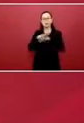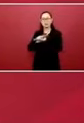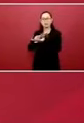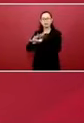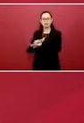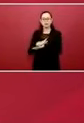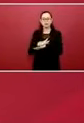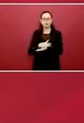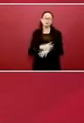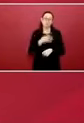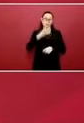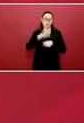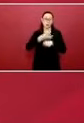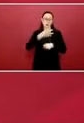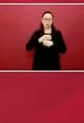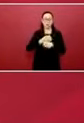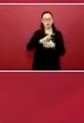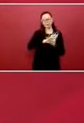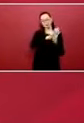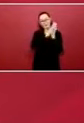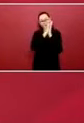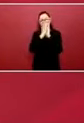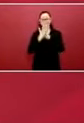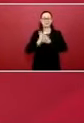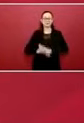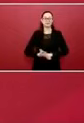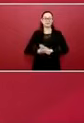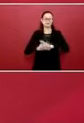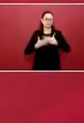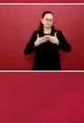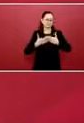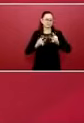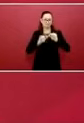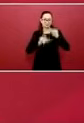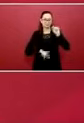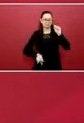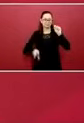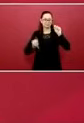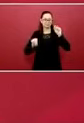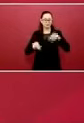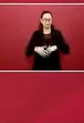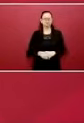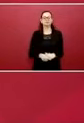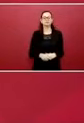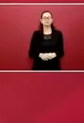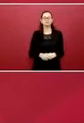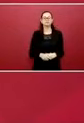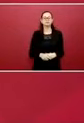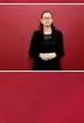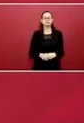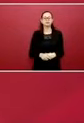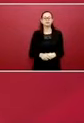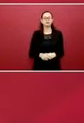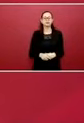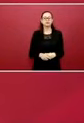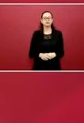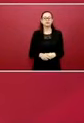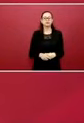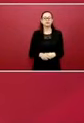cabo, la cuarta transformación de la vida pública. Hemos hablado de